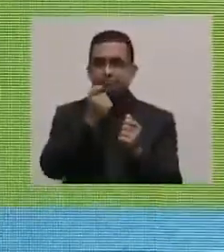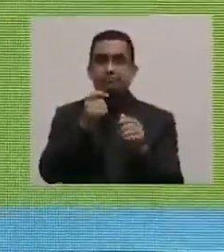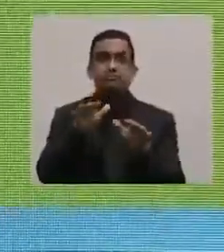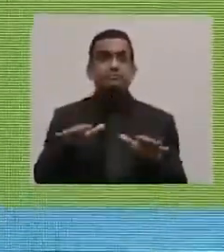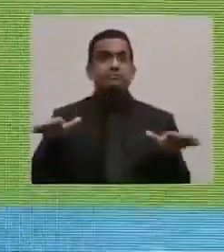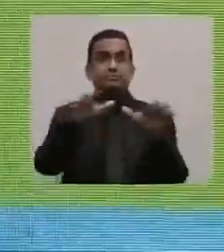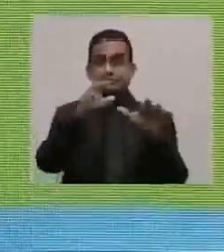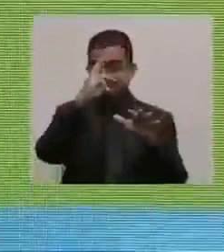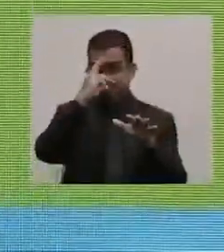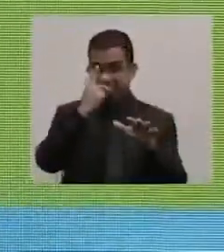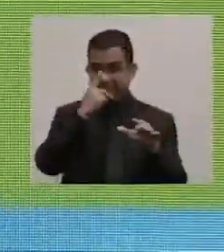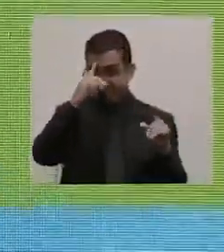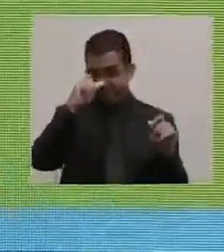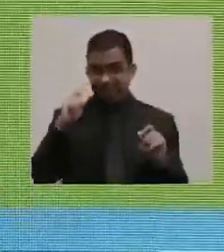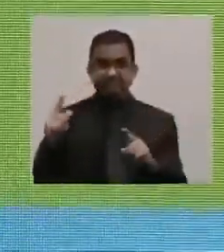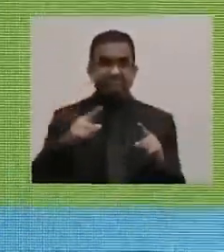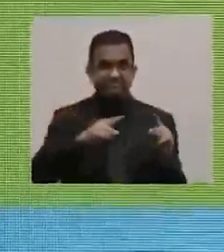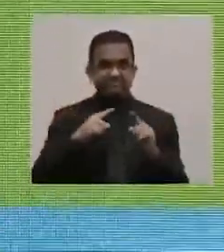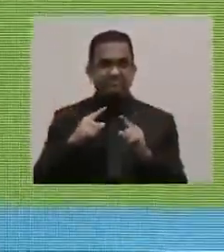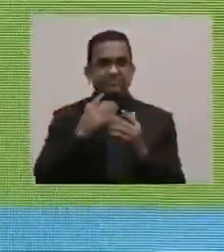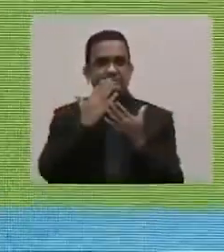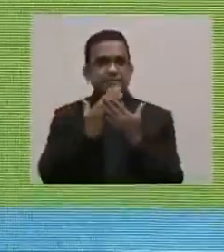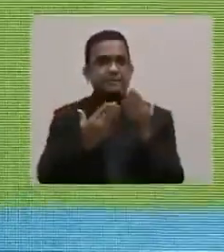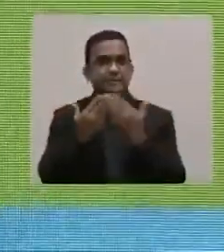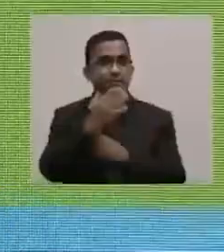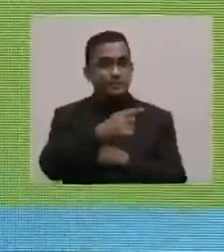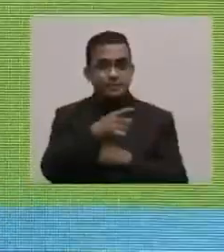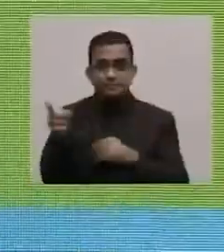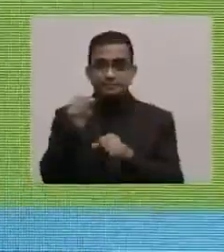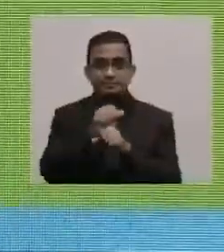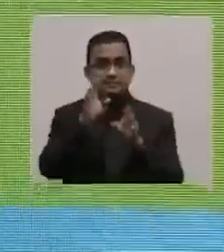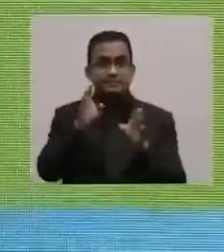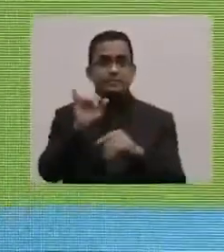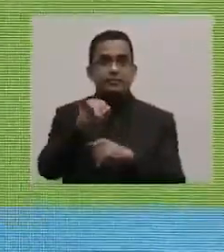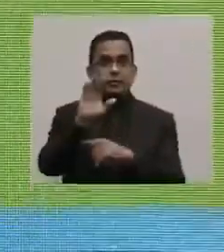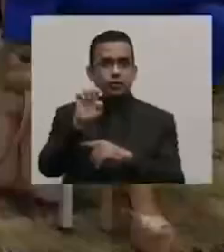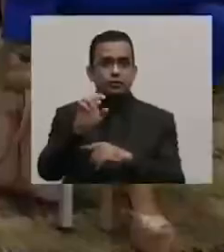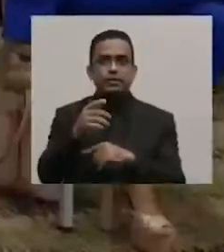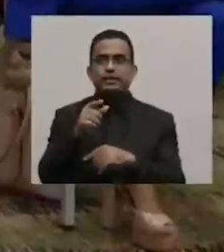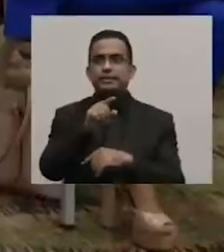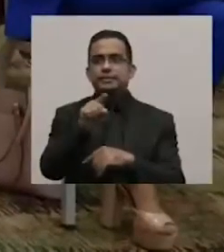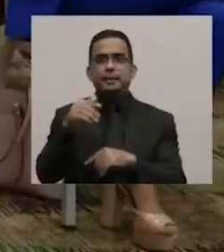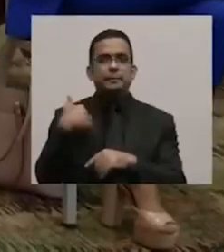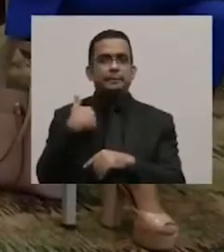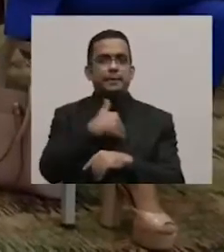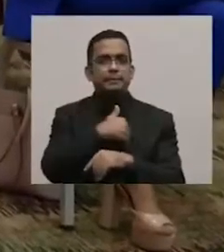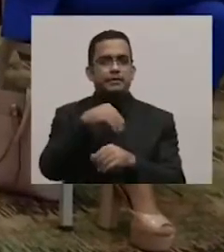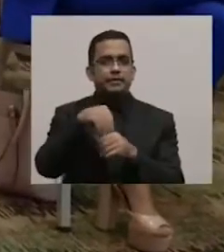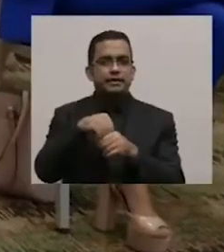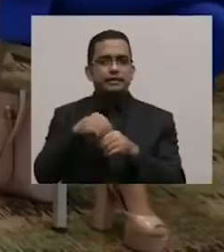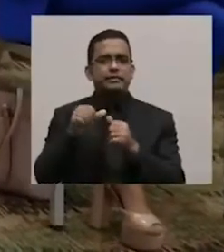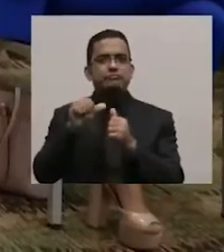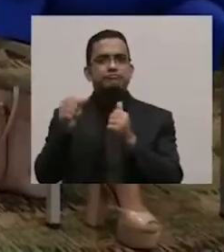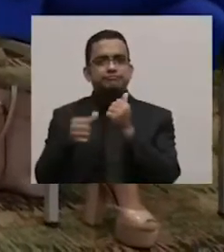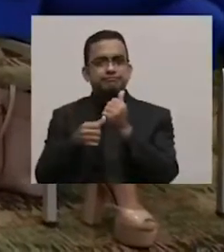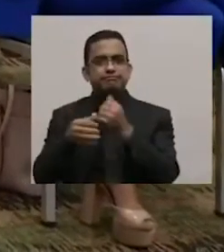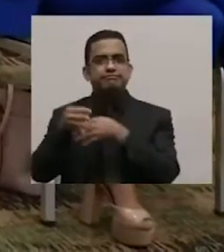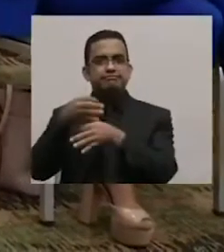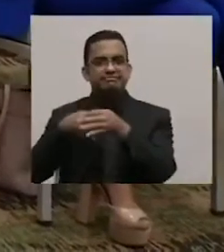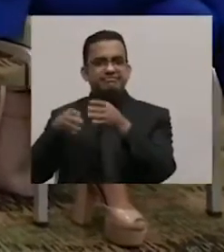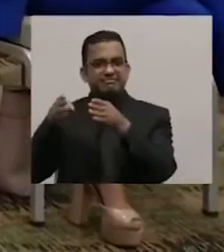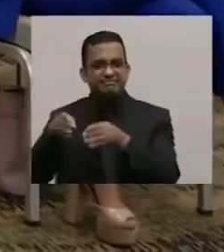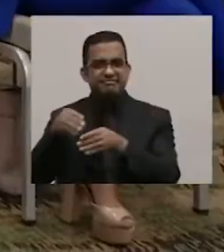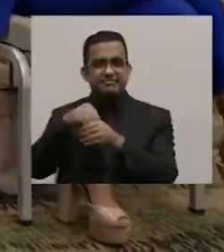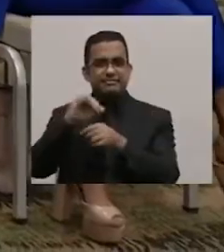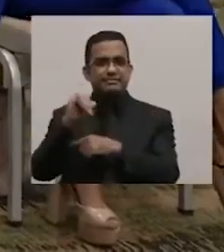nacional. Muy buenos días a los junteros y junteras, en especial a los honorables miembros suplentes de